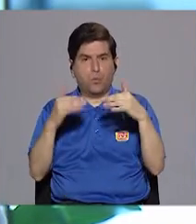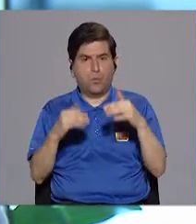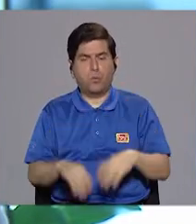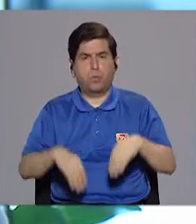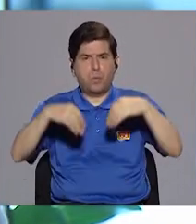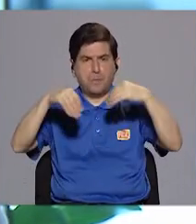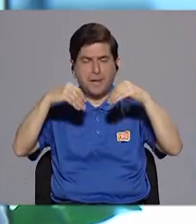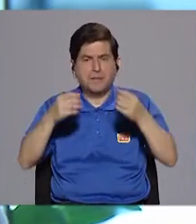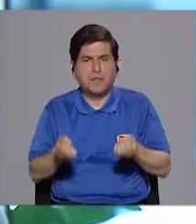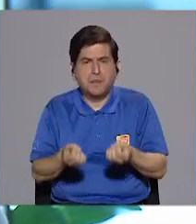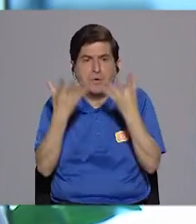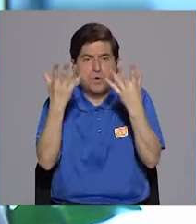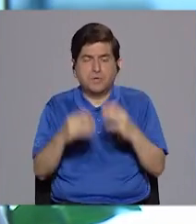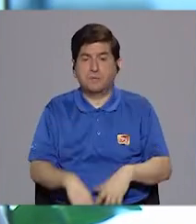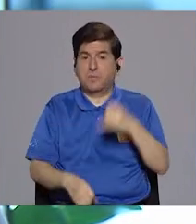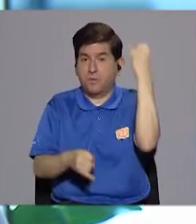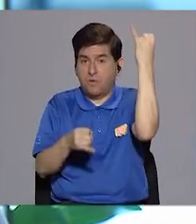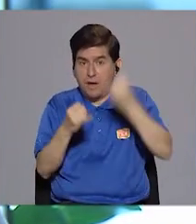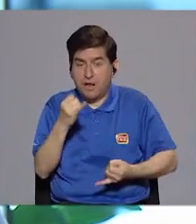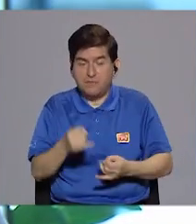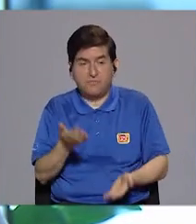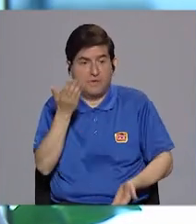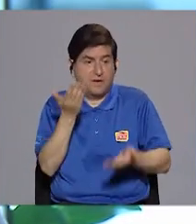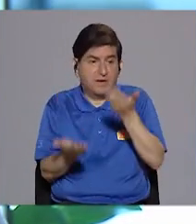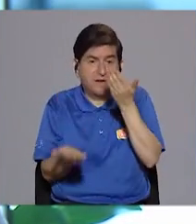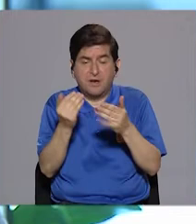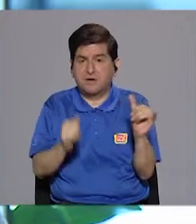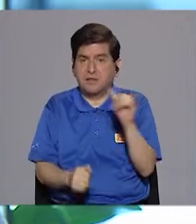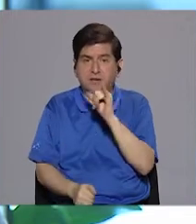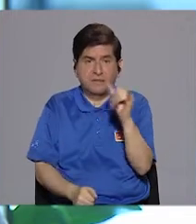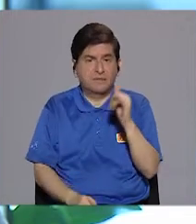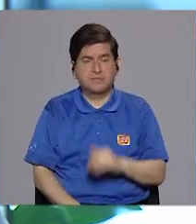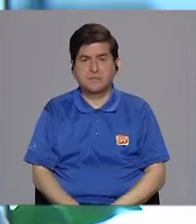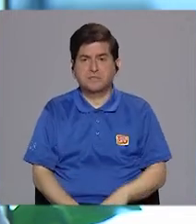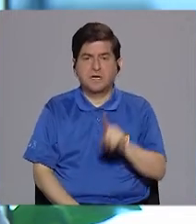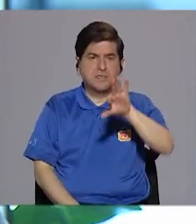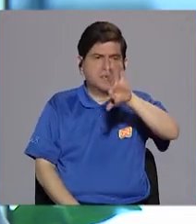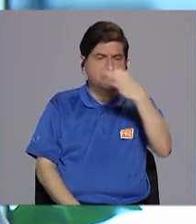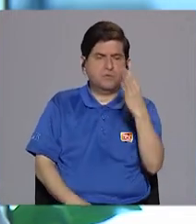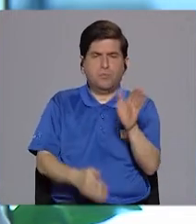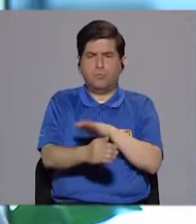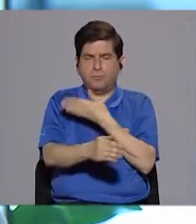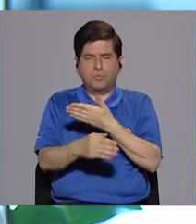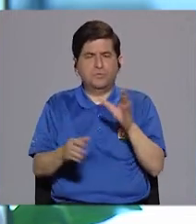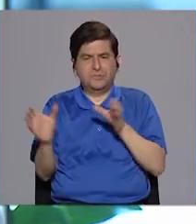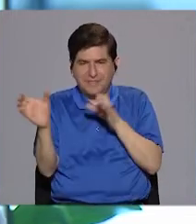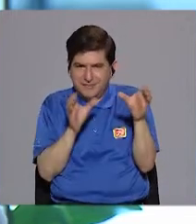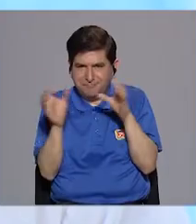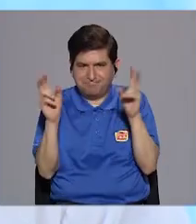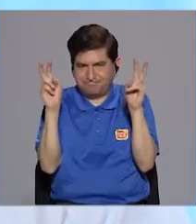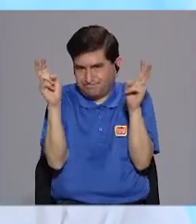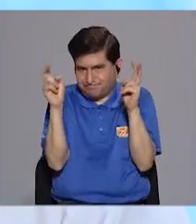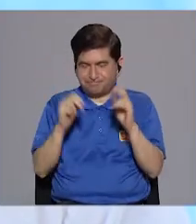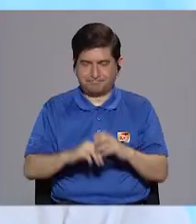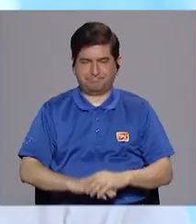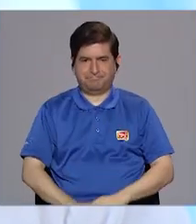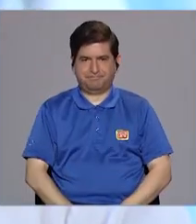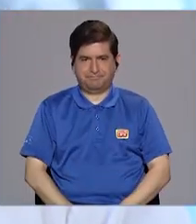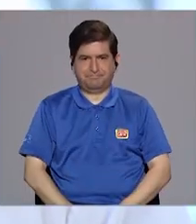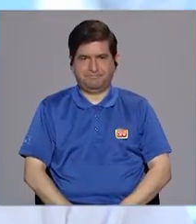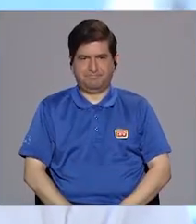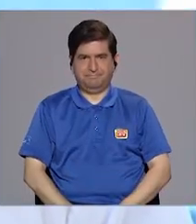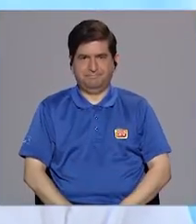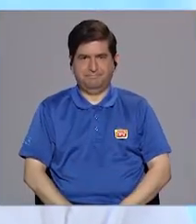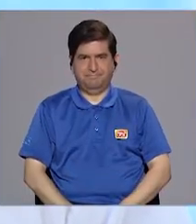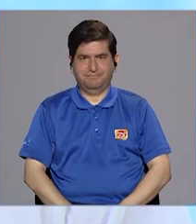Y cómo al final eso hace también de algún modo música muy comercial. Sí. ¿Verdad?